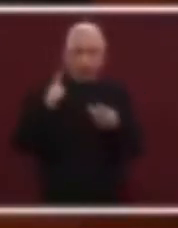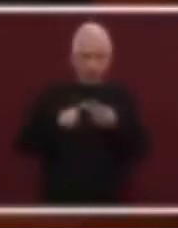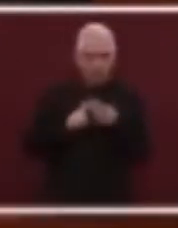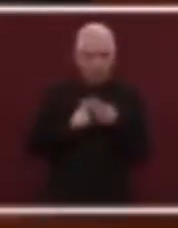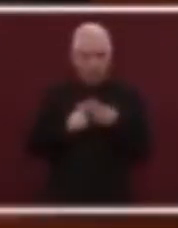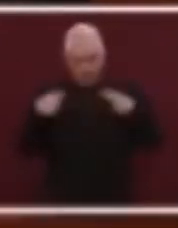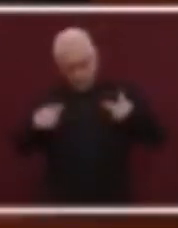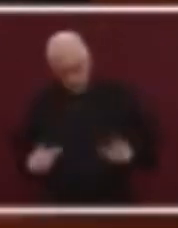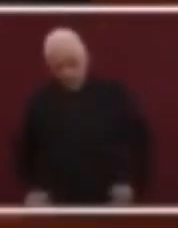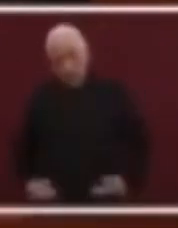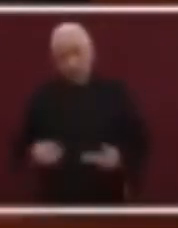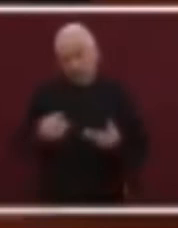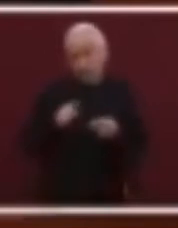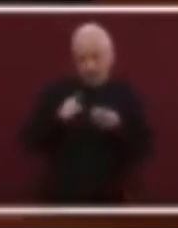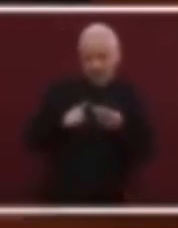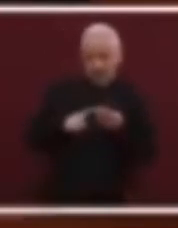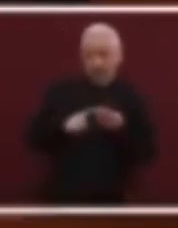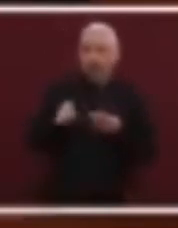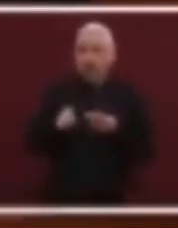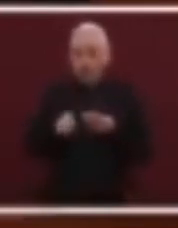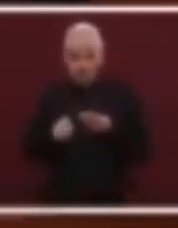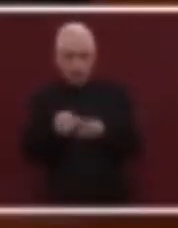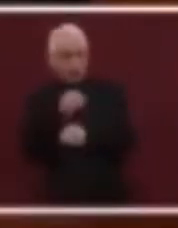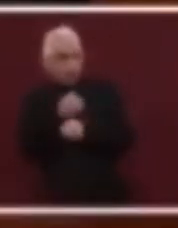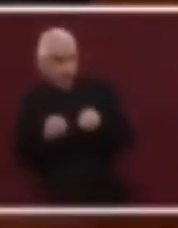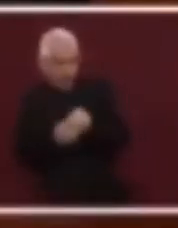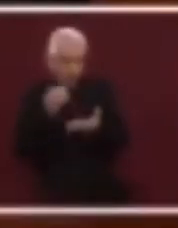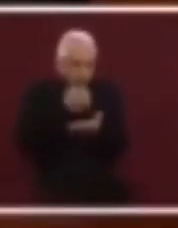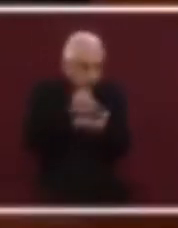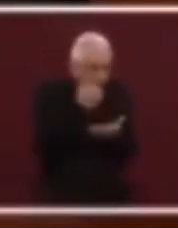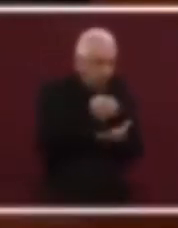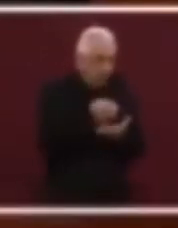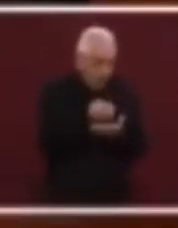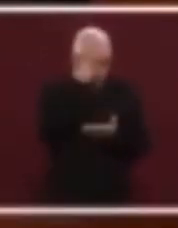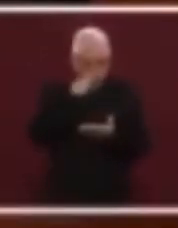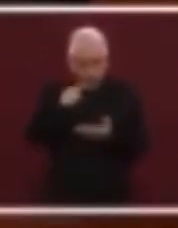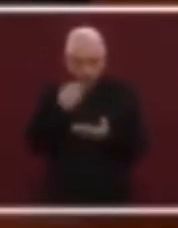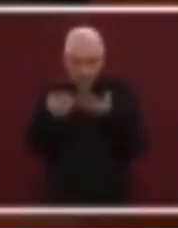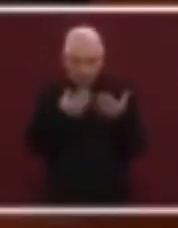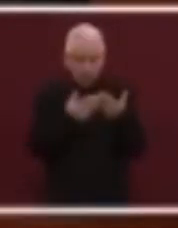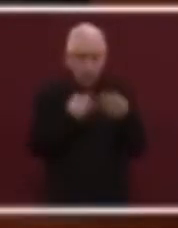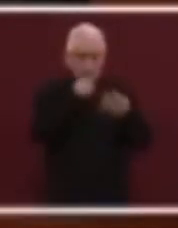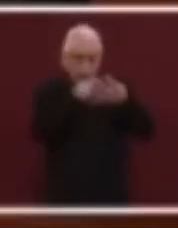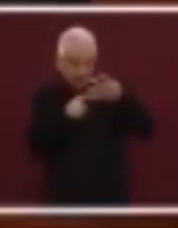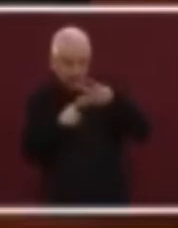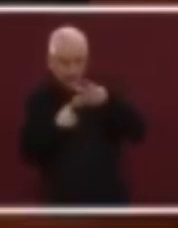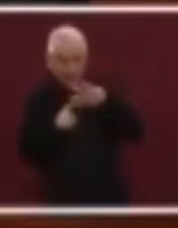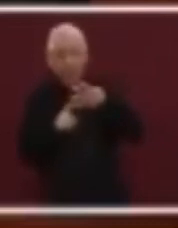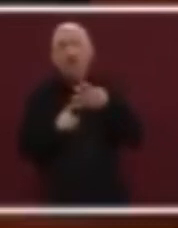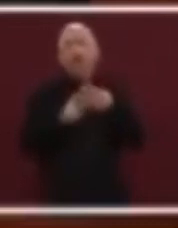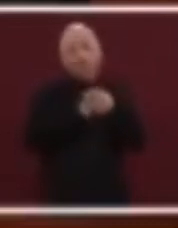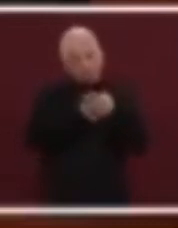escolares o cualquier otro. En este sentido, la directriz de esta secretaría es que se debe